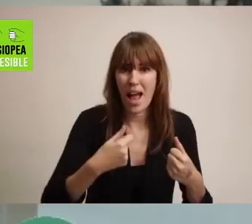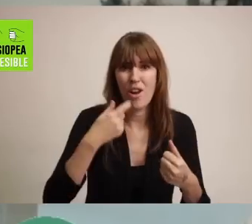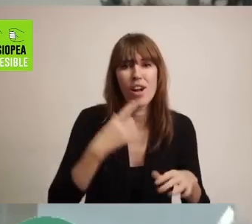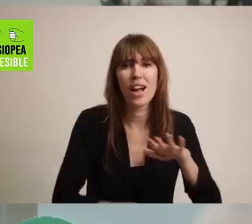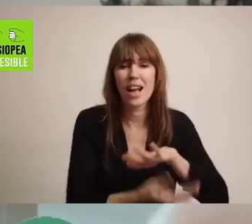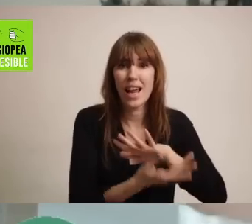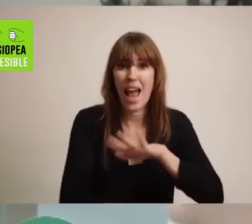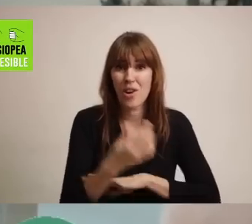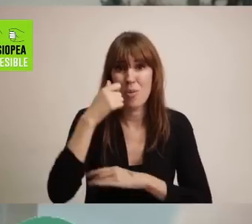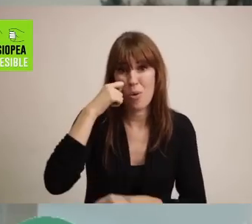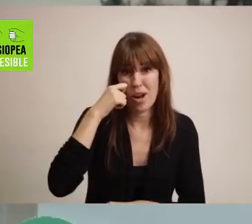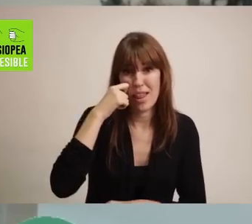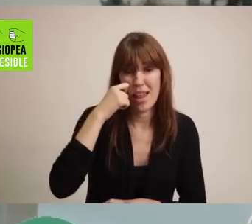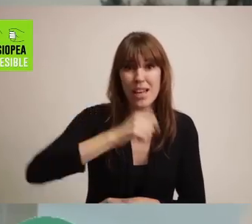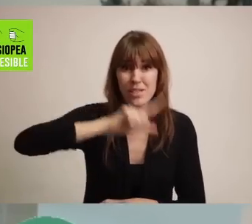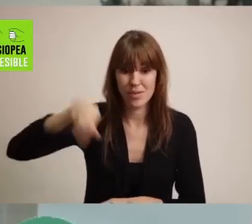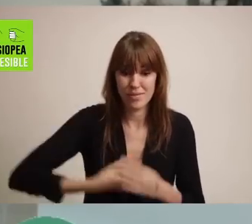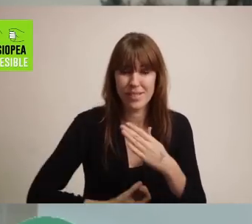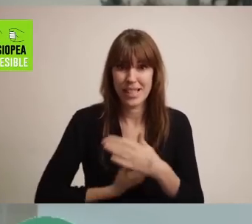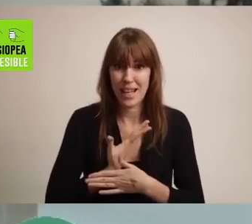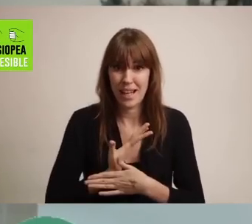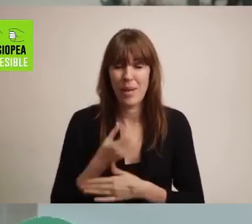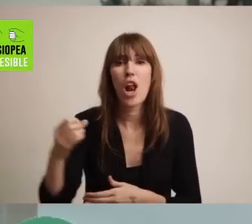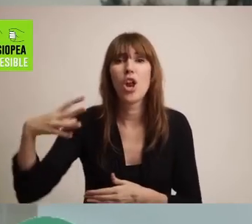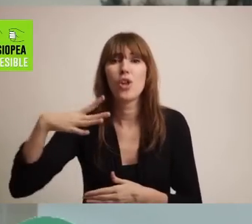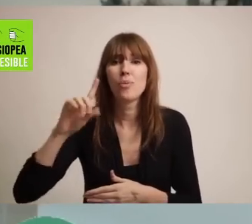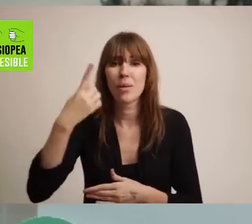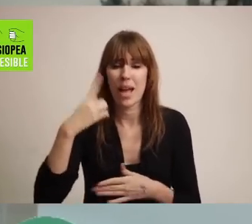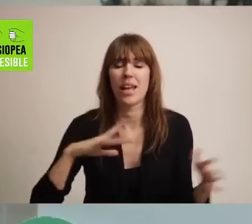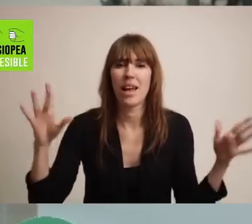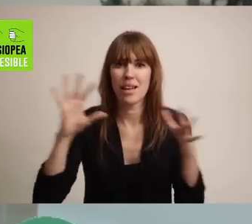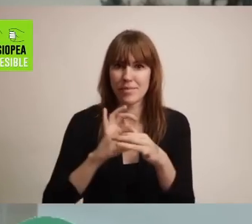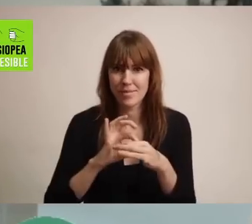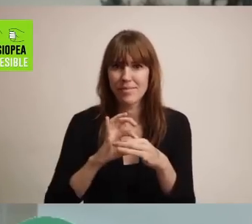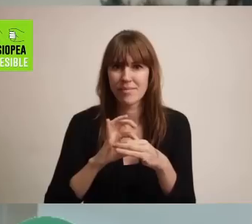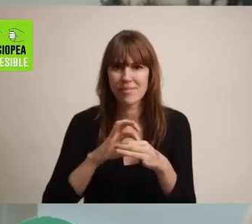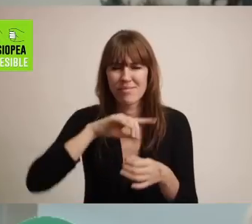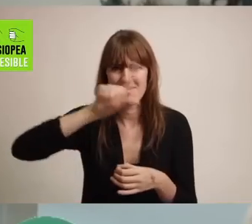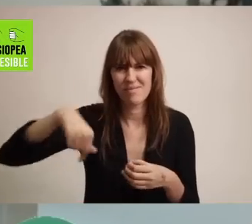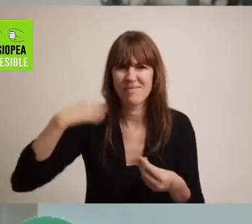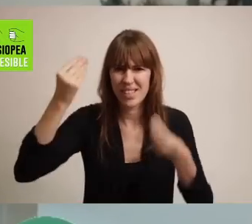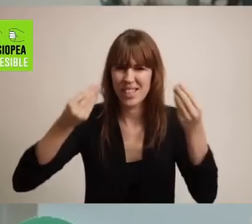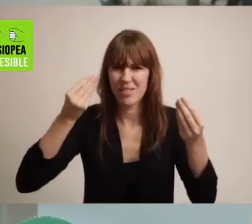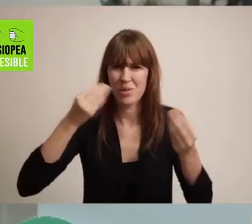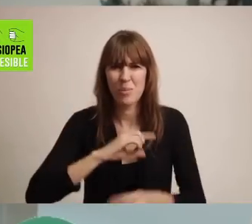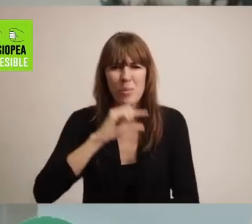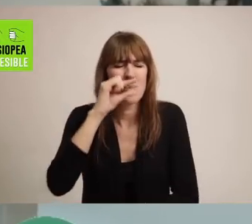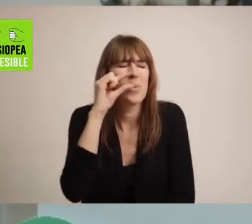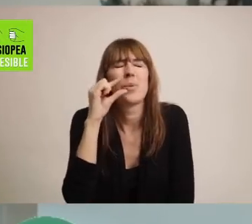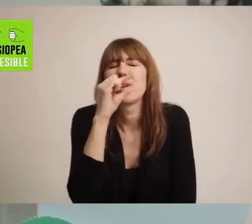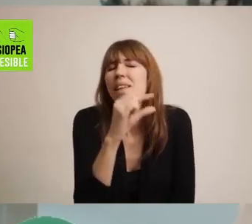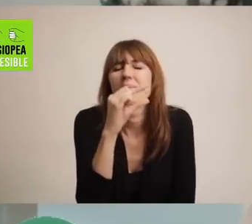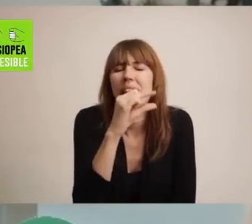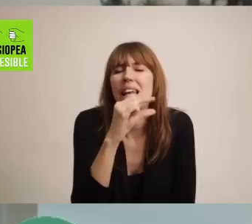alma procede de la fuente primaria, que es la luz primaria? ¿Cómo podemos pensar que somos tan pequeños, tan poca cosa,